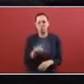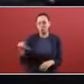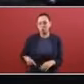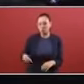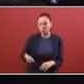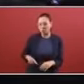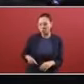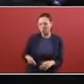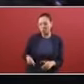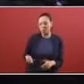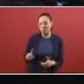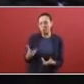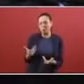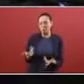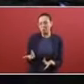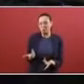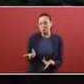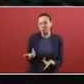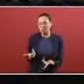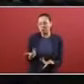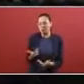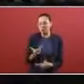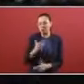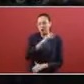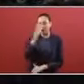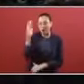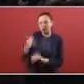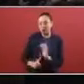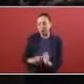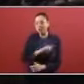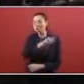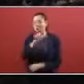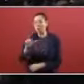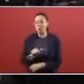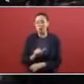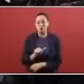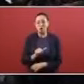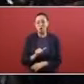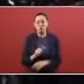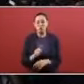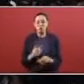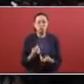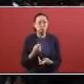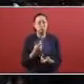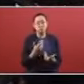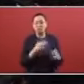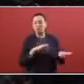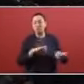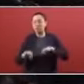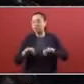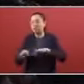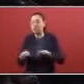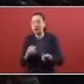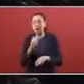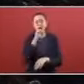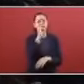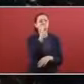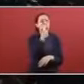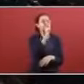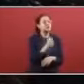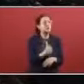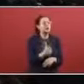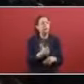públicos posibilidad de trabajar en estas empresas, ¿de qué van a vivir? Hay